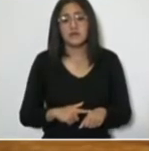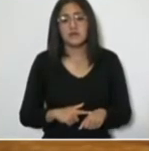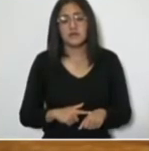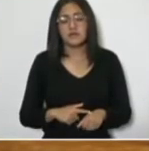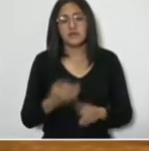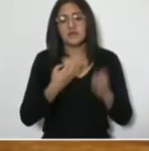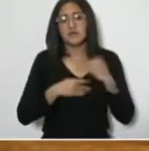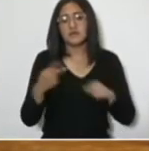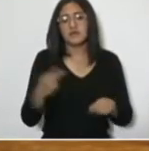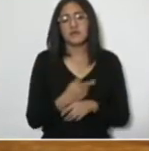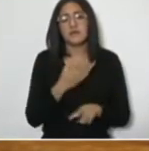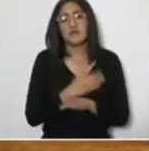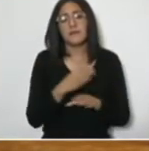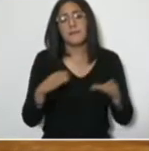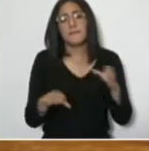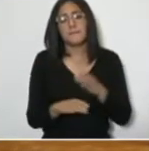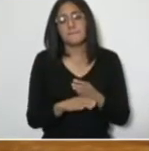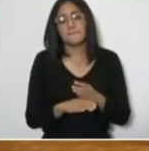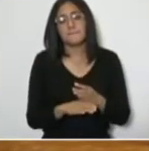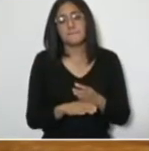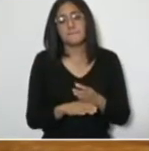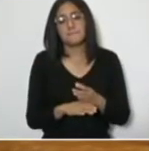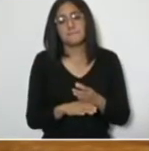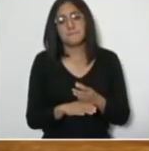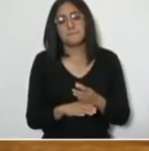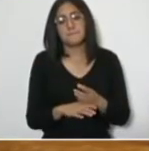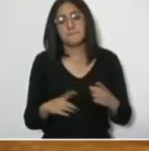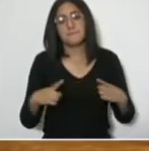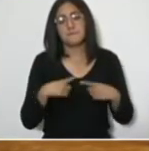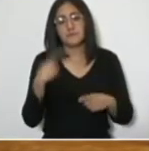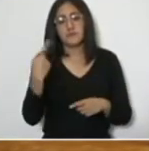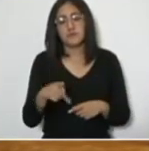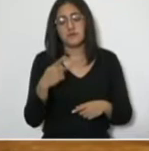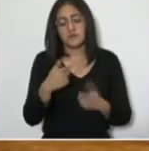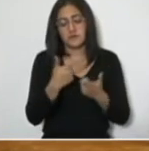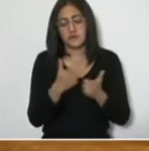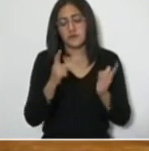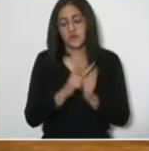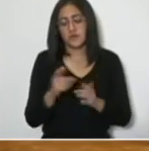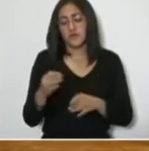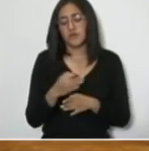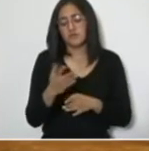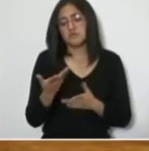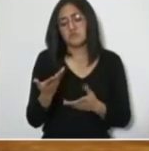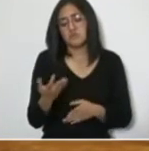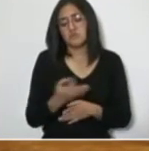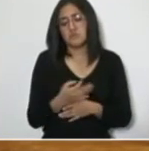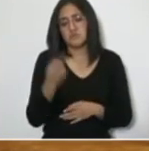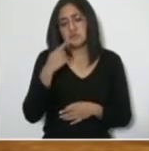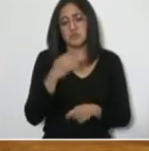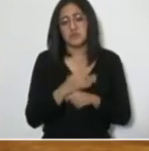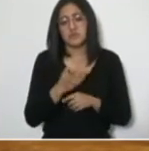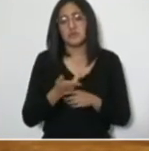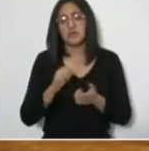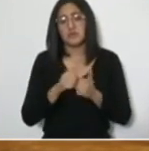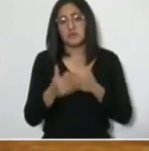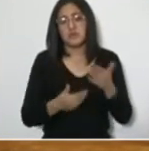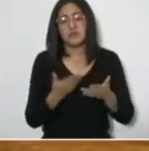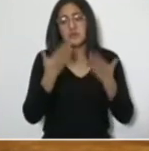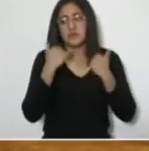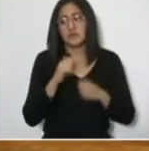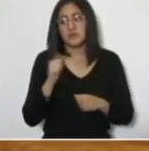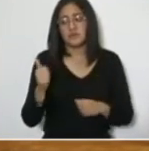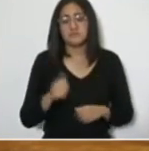las condiciones necesarias dadas por el propio partido para que se desahogue bien. Lo demás no